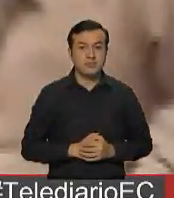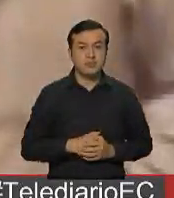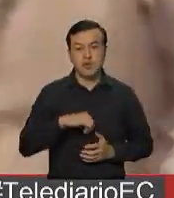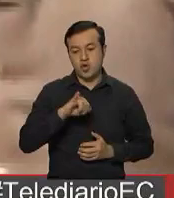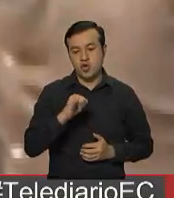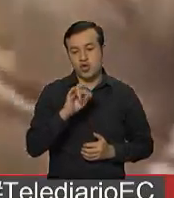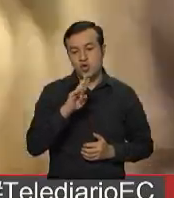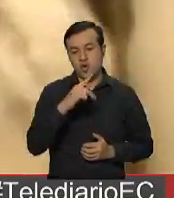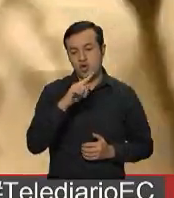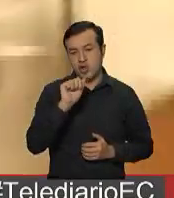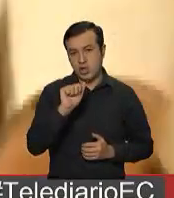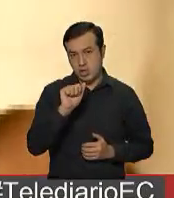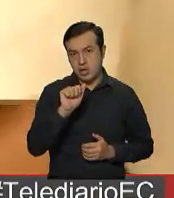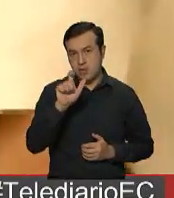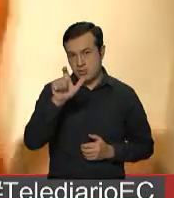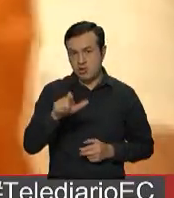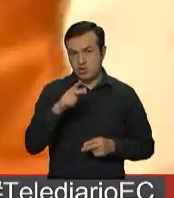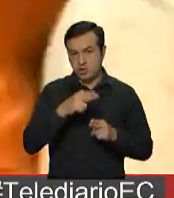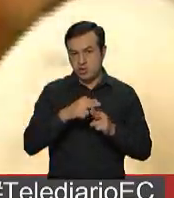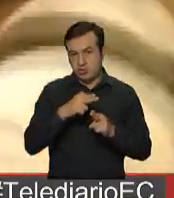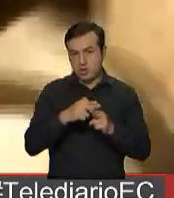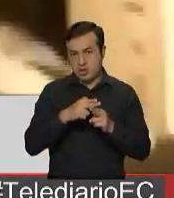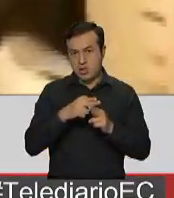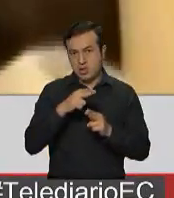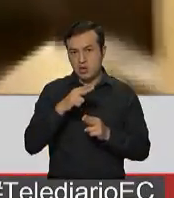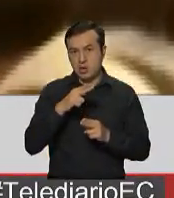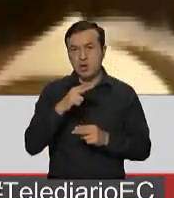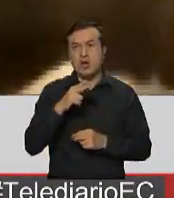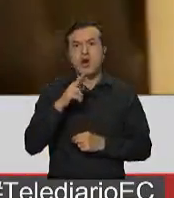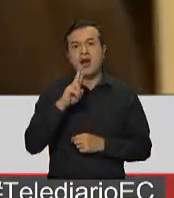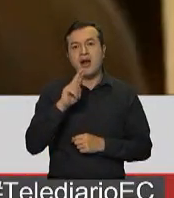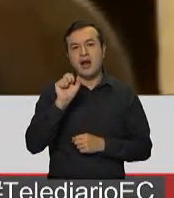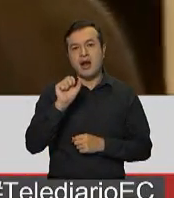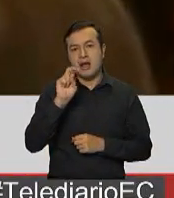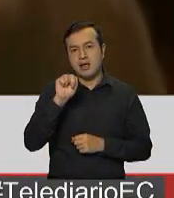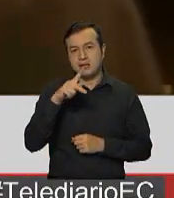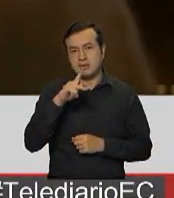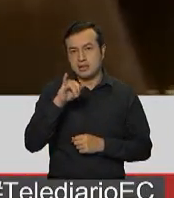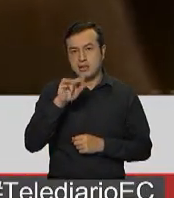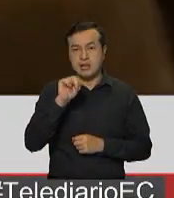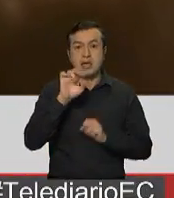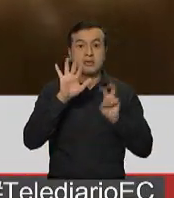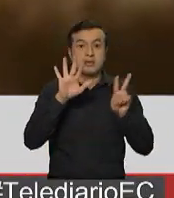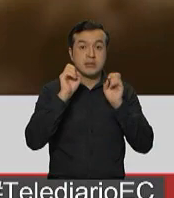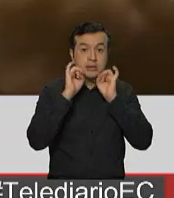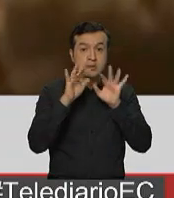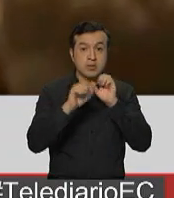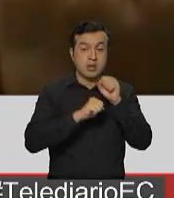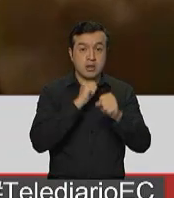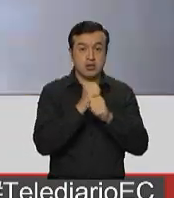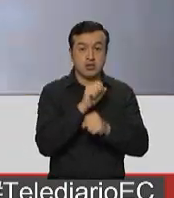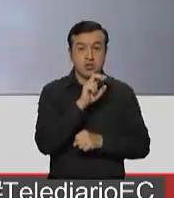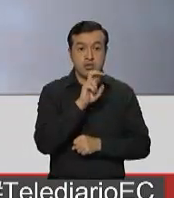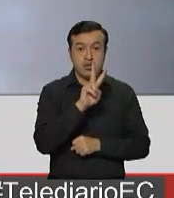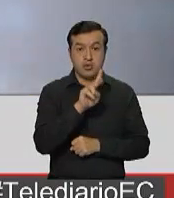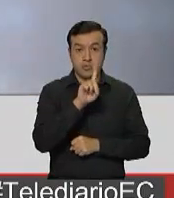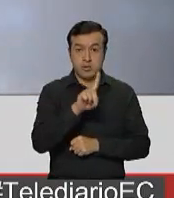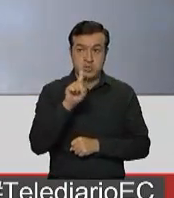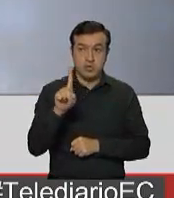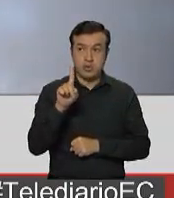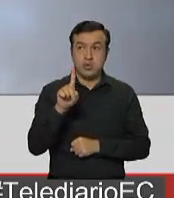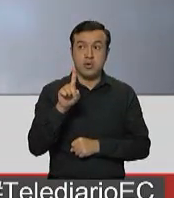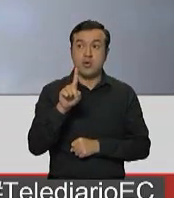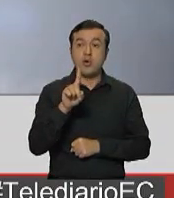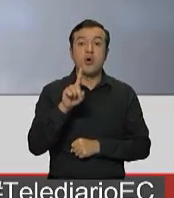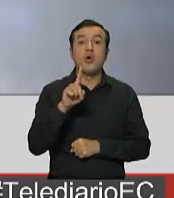Jorge Luis Zambrano, alias Rasquiña, permanecía en la cárcel de La Tacunga desde el 7 de septiembre de 2011, pero este viernes